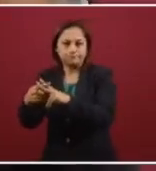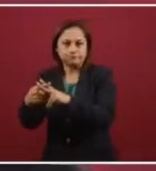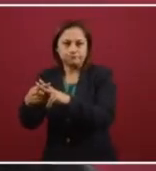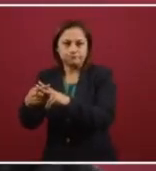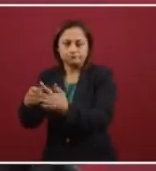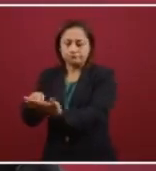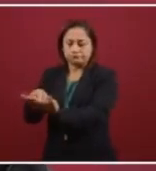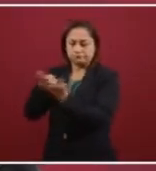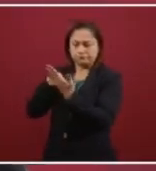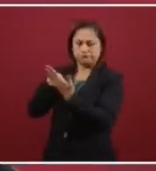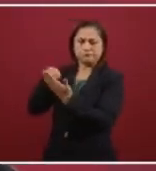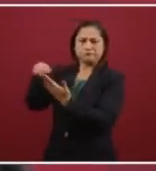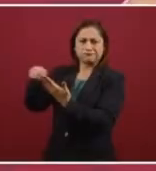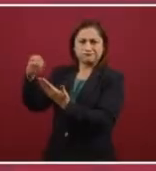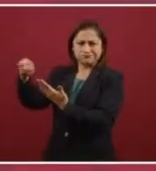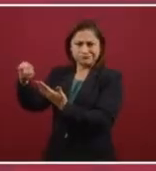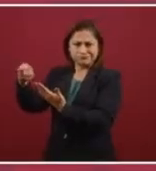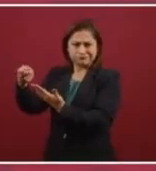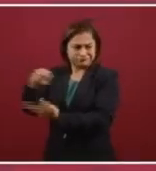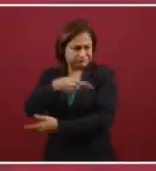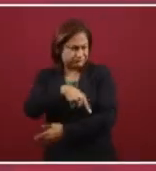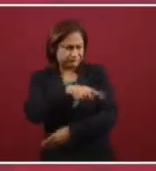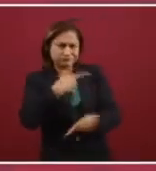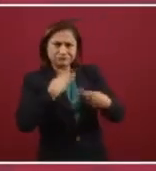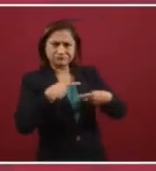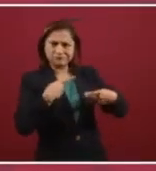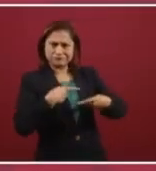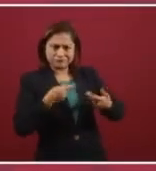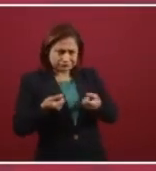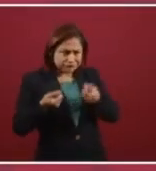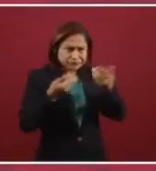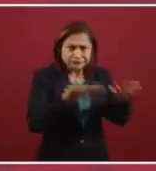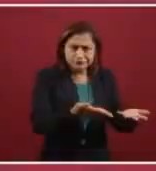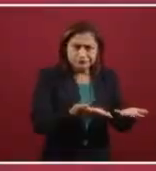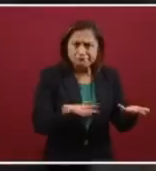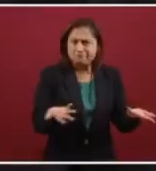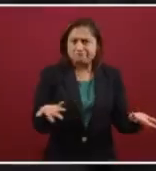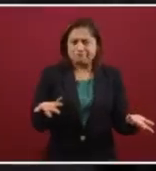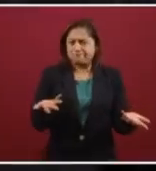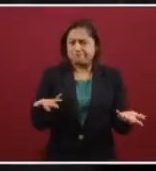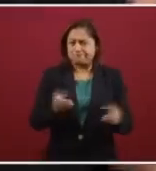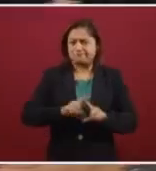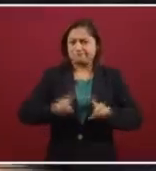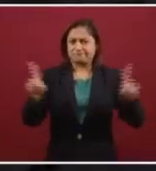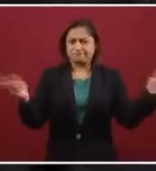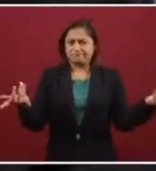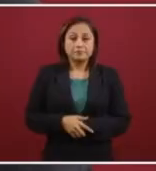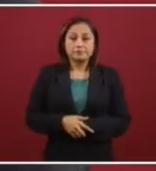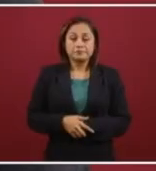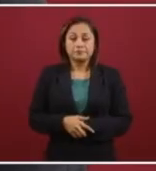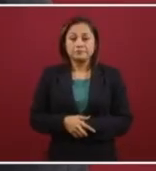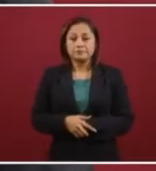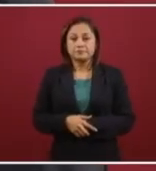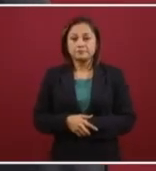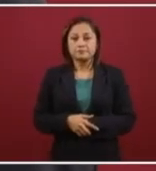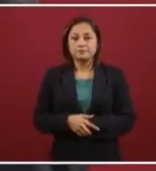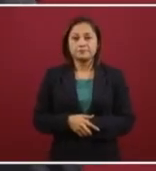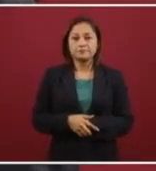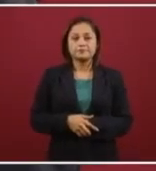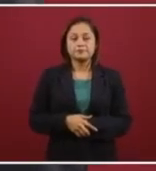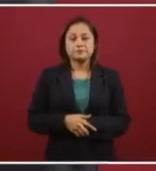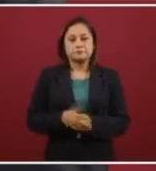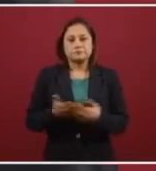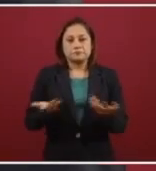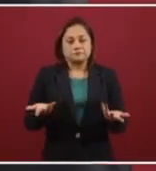no beneficia a la gente e incluso que ni siquiera se quede en méxico a mí me importa